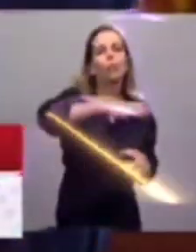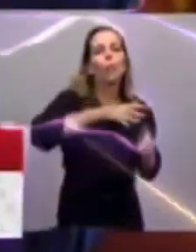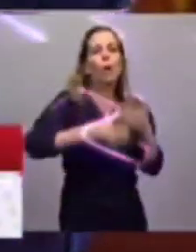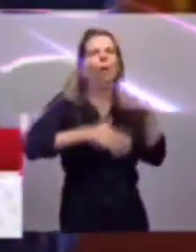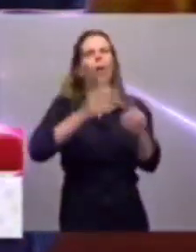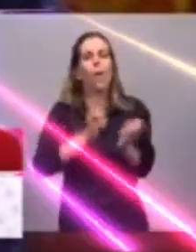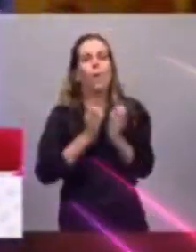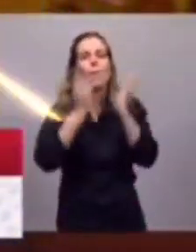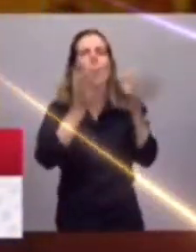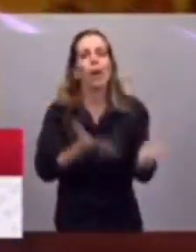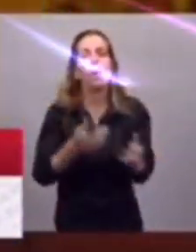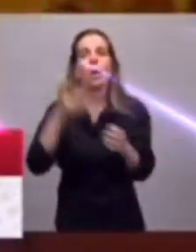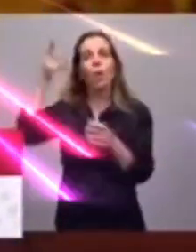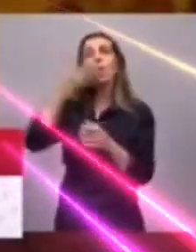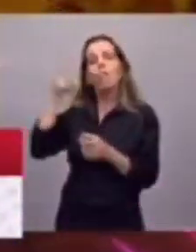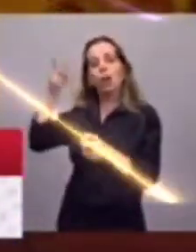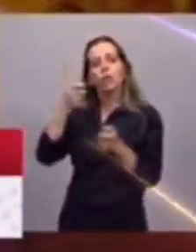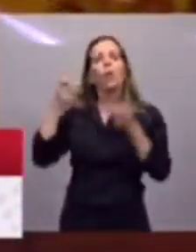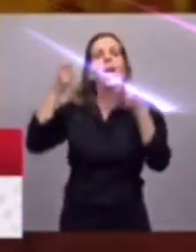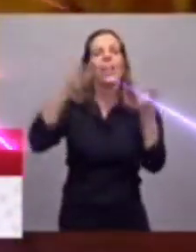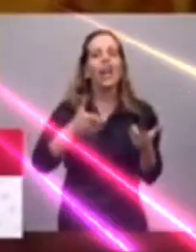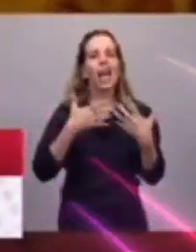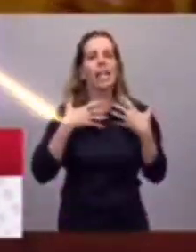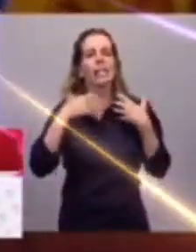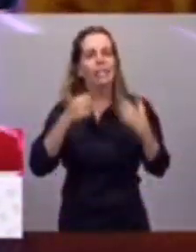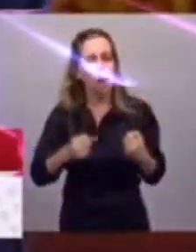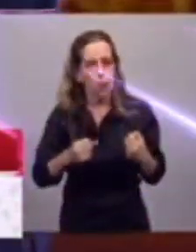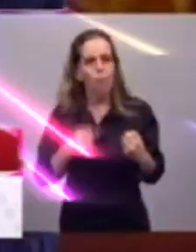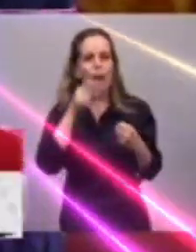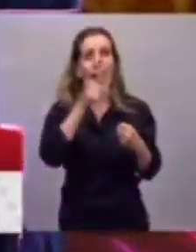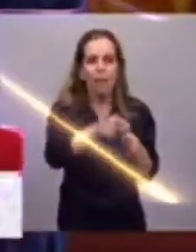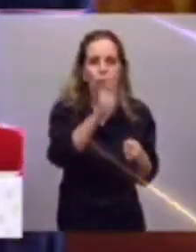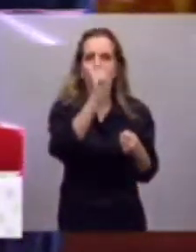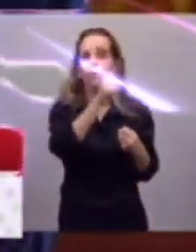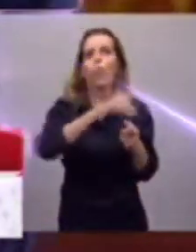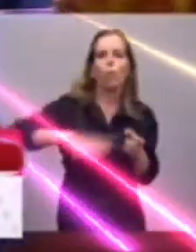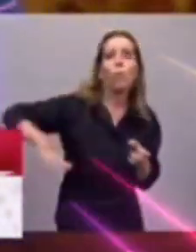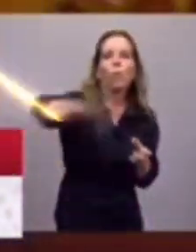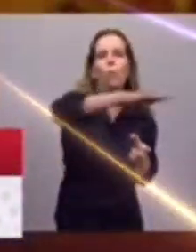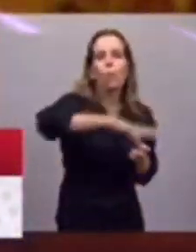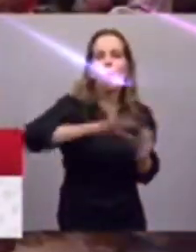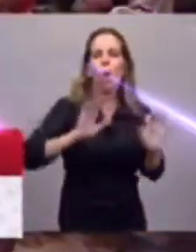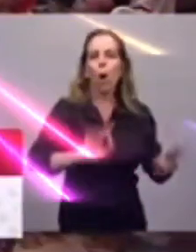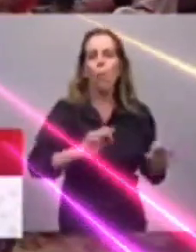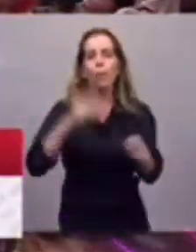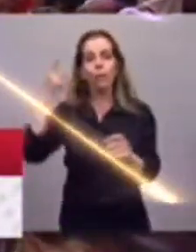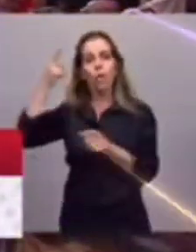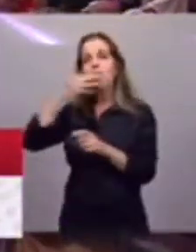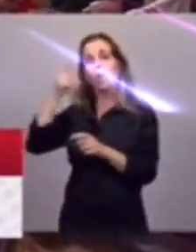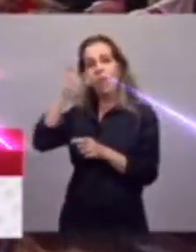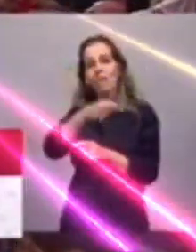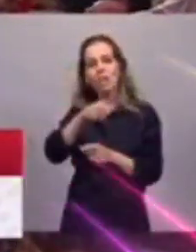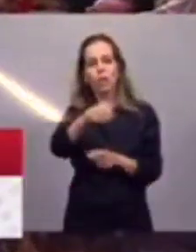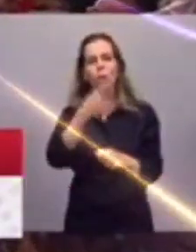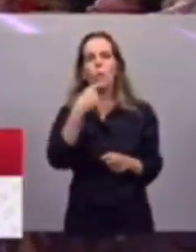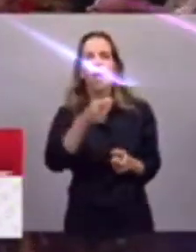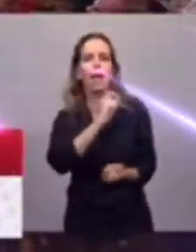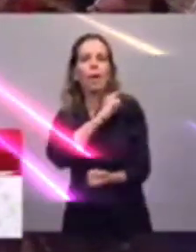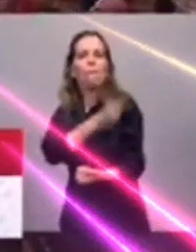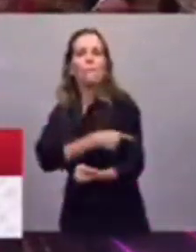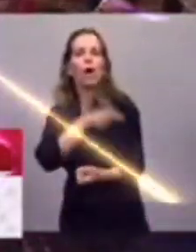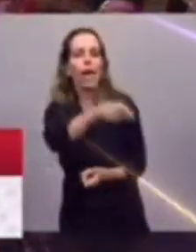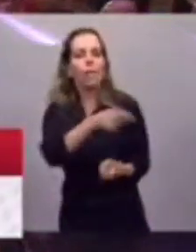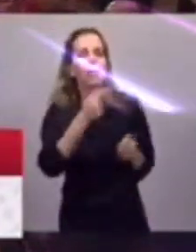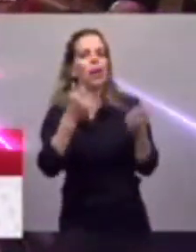voy a dar salud, largura de días para vos y para tu pueblo. Te voy a dar poder para que puedas hacer paz,